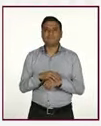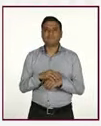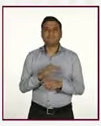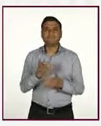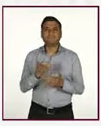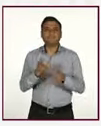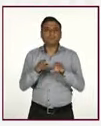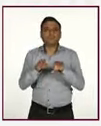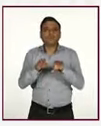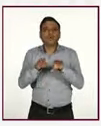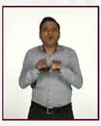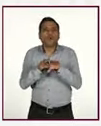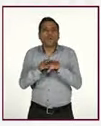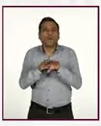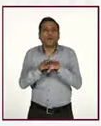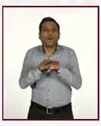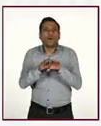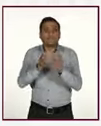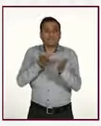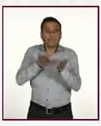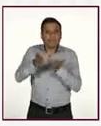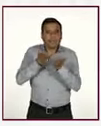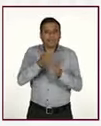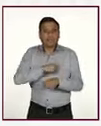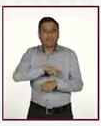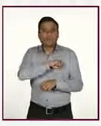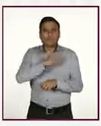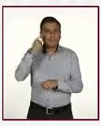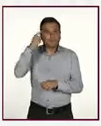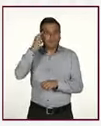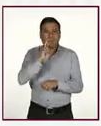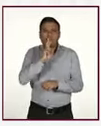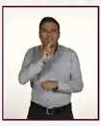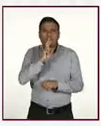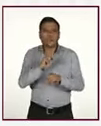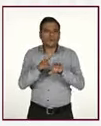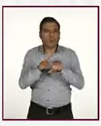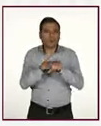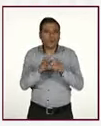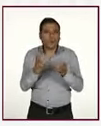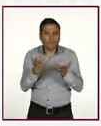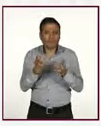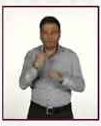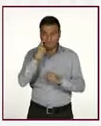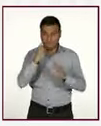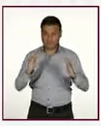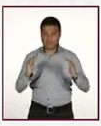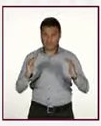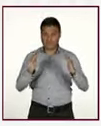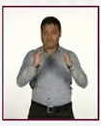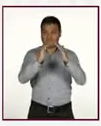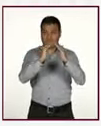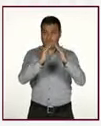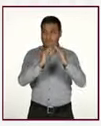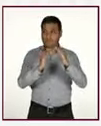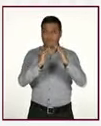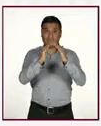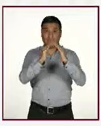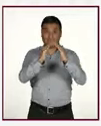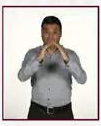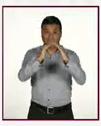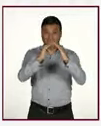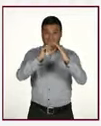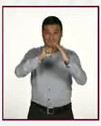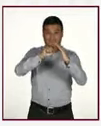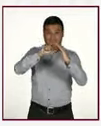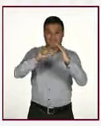deben de optimizar estos servicios de salud mental. Vemos que es una pirámide donde en la punta tenemos, pues,